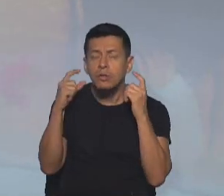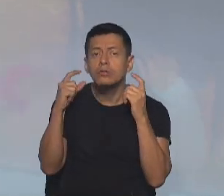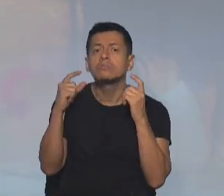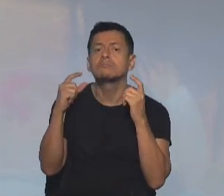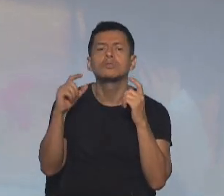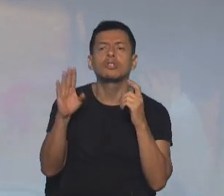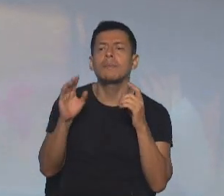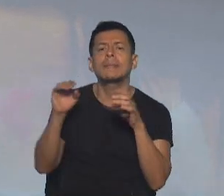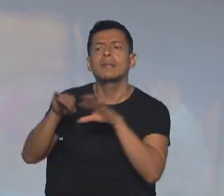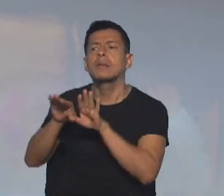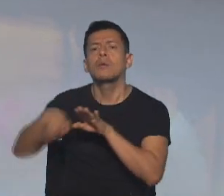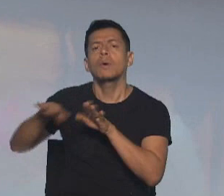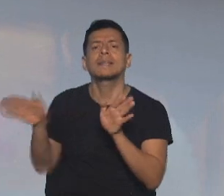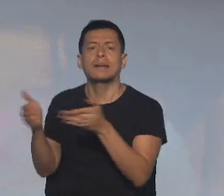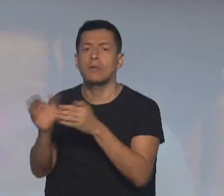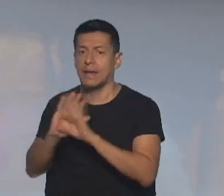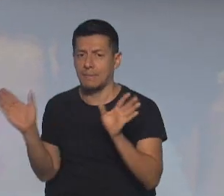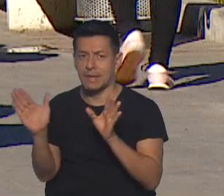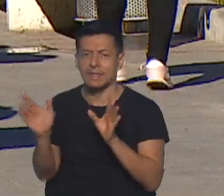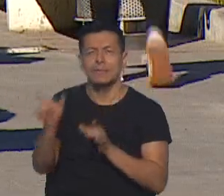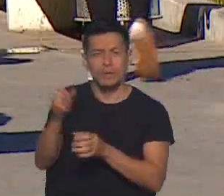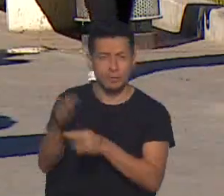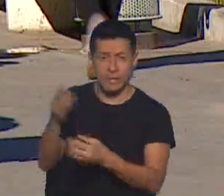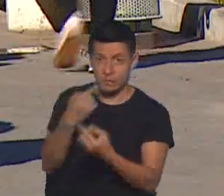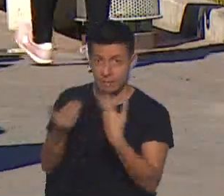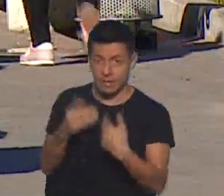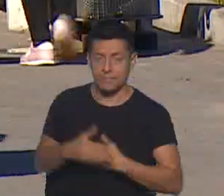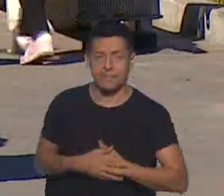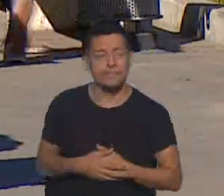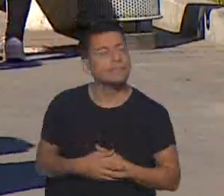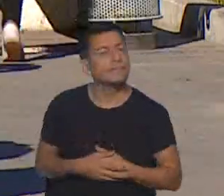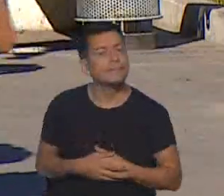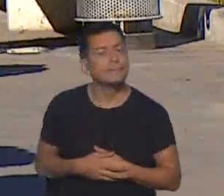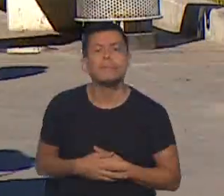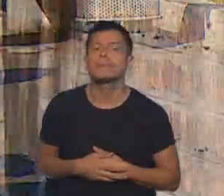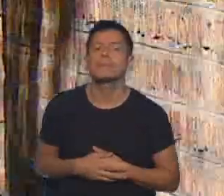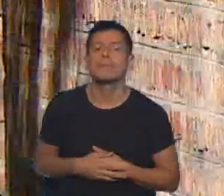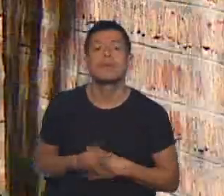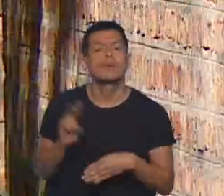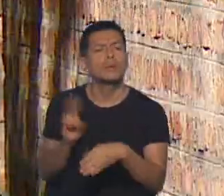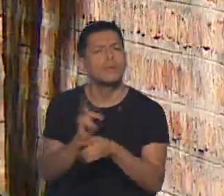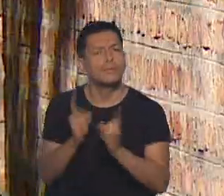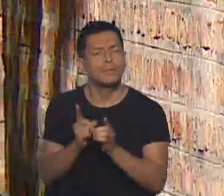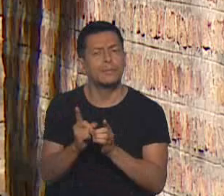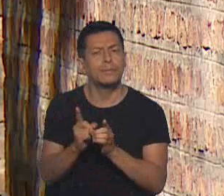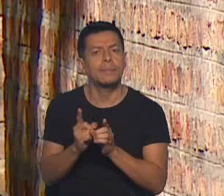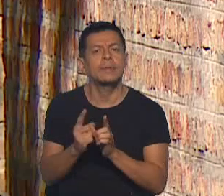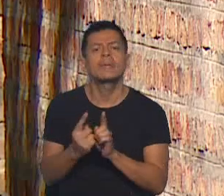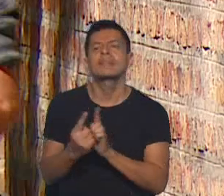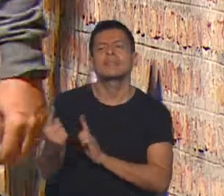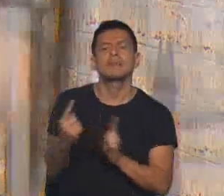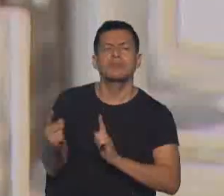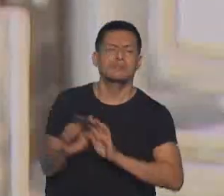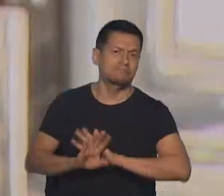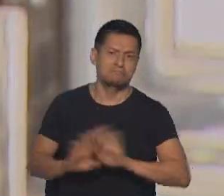eso, con respecto a este tema, consultamos a especialistas. Mantener, digamos, dos cuidados relajando el distanciamiento. ¿Y cuáles